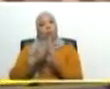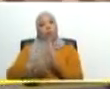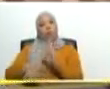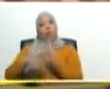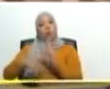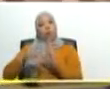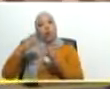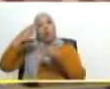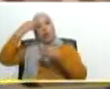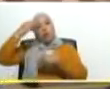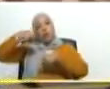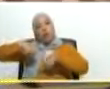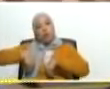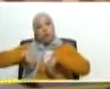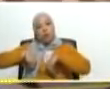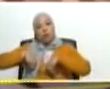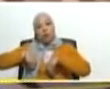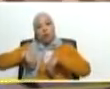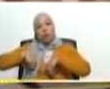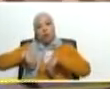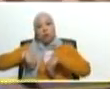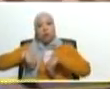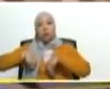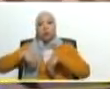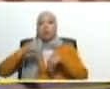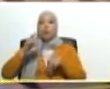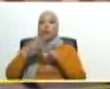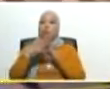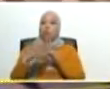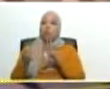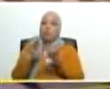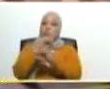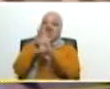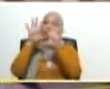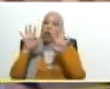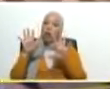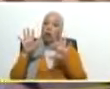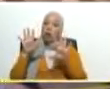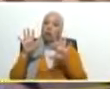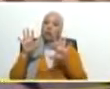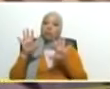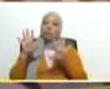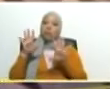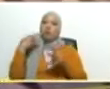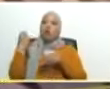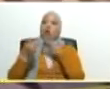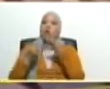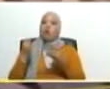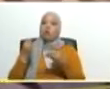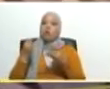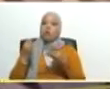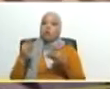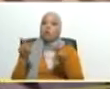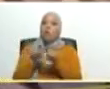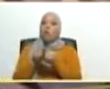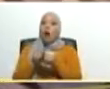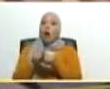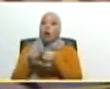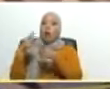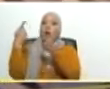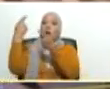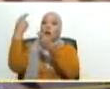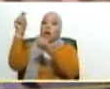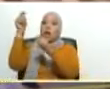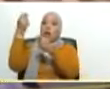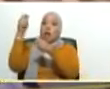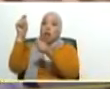acuerdos internacionales. Ahí tenemos un ejemplo muy claro, como con Trinidad y Tobago, el comandante Hugo Chávez,